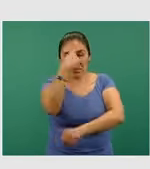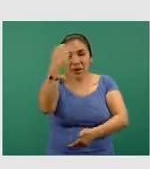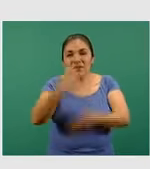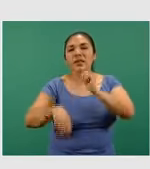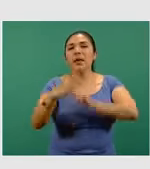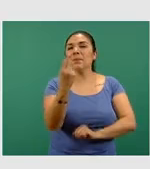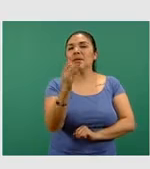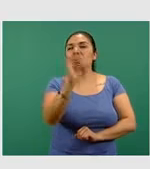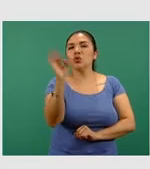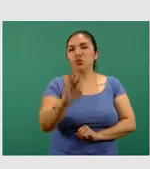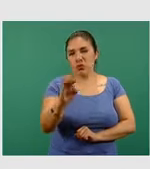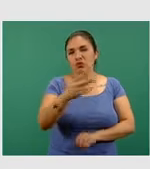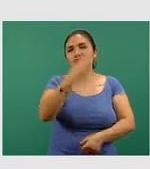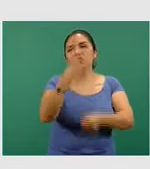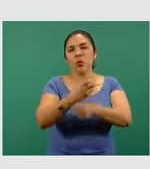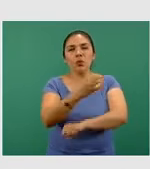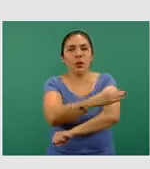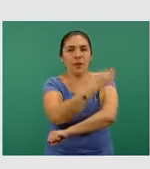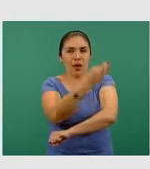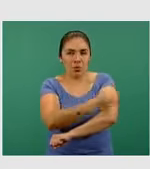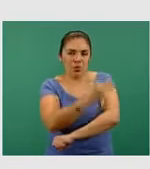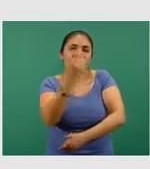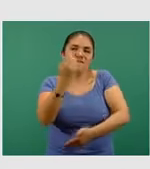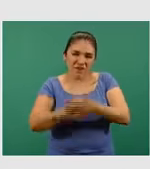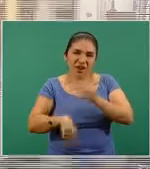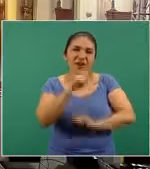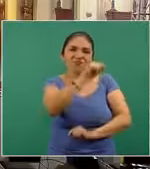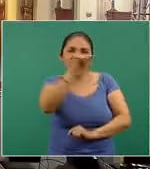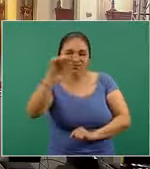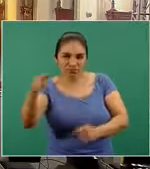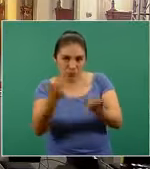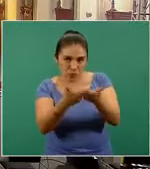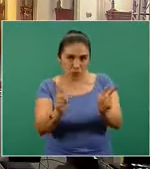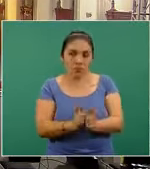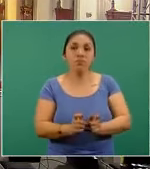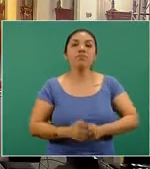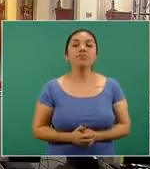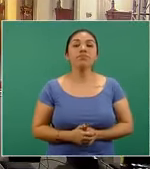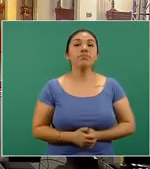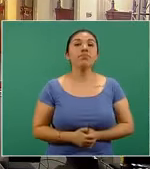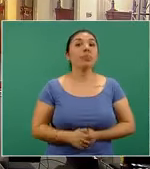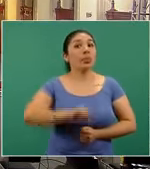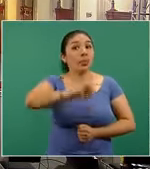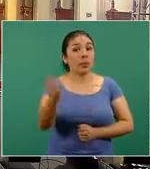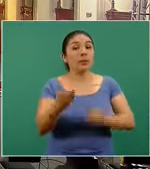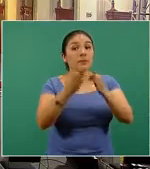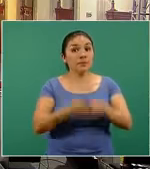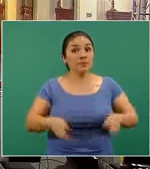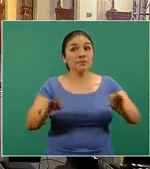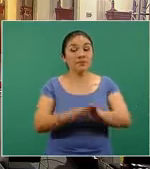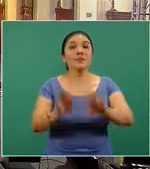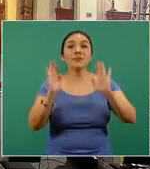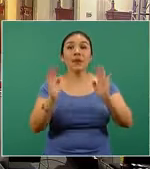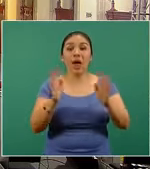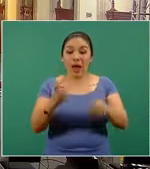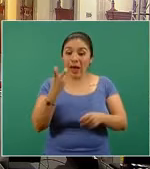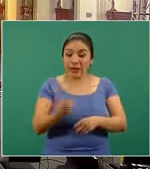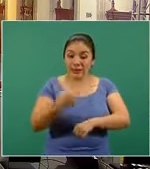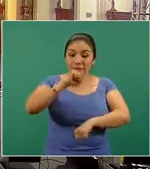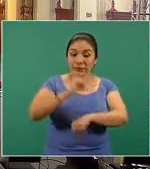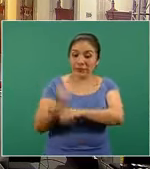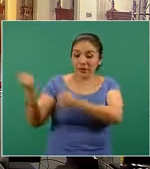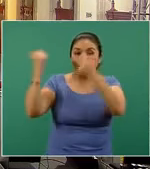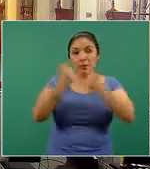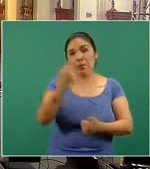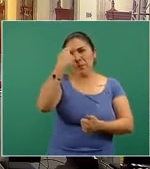25% de segundas dosis que todavía está pendiente en este grupo. Vemos también el avance importante ya que se tuvo esta semana en relación